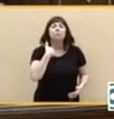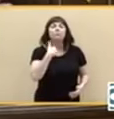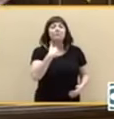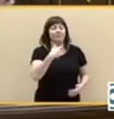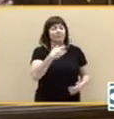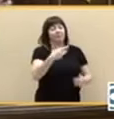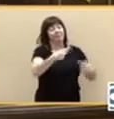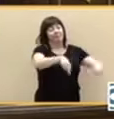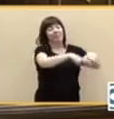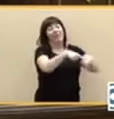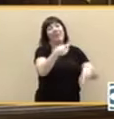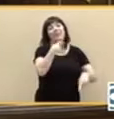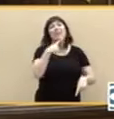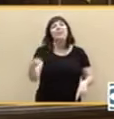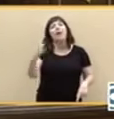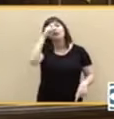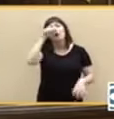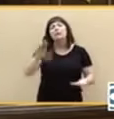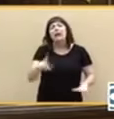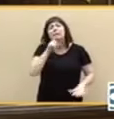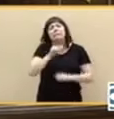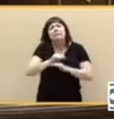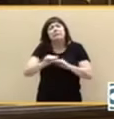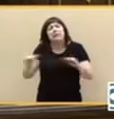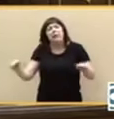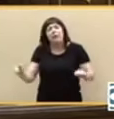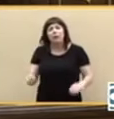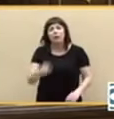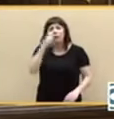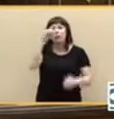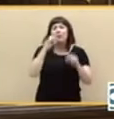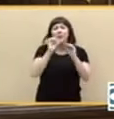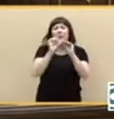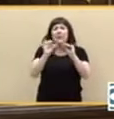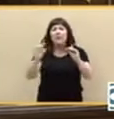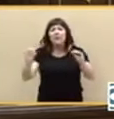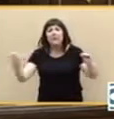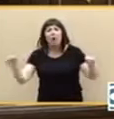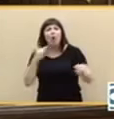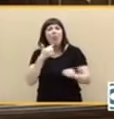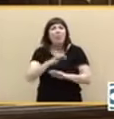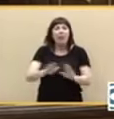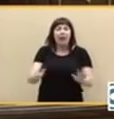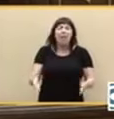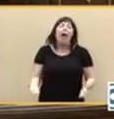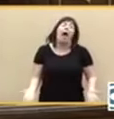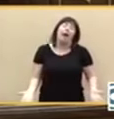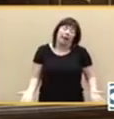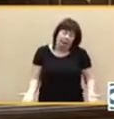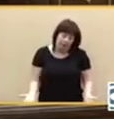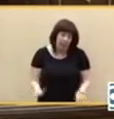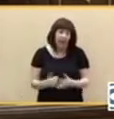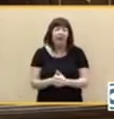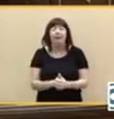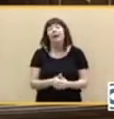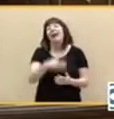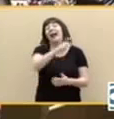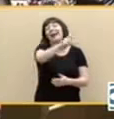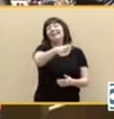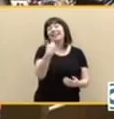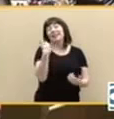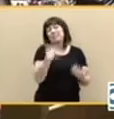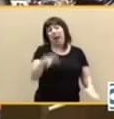en silencio. No ha dicho nada en todo el día. Claro, los más pesados siempre piensan lo mismo, es que no tienen nada que decir. ¿Eh?